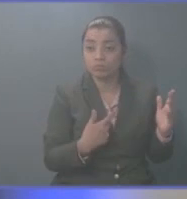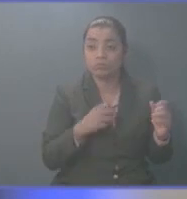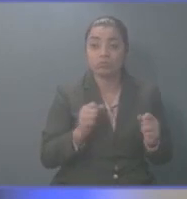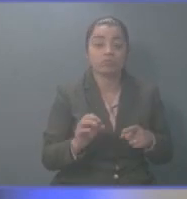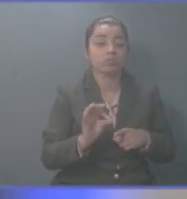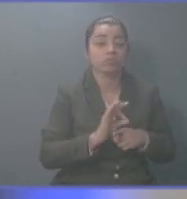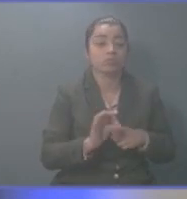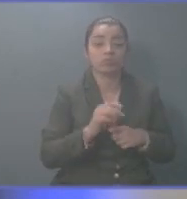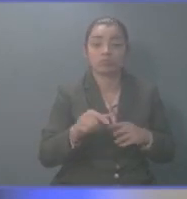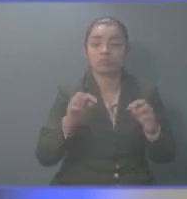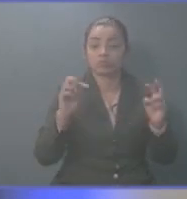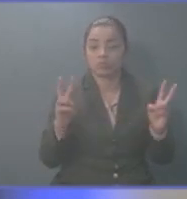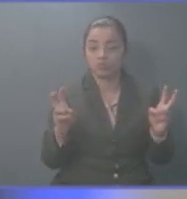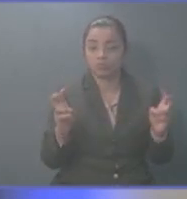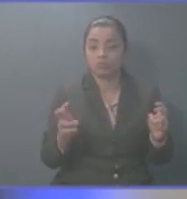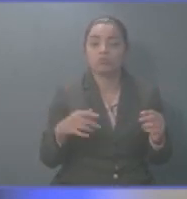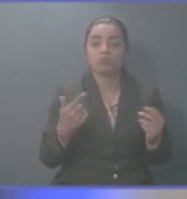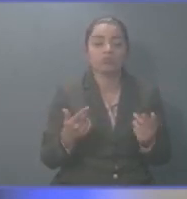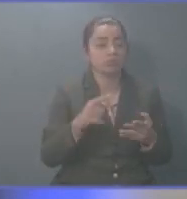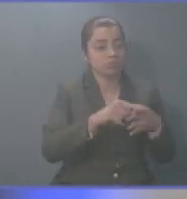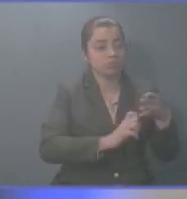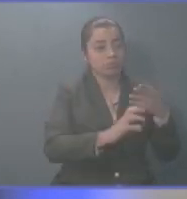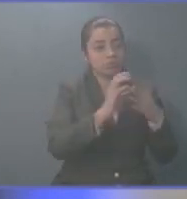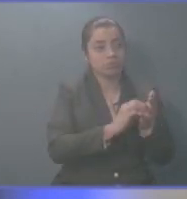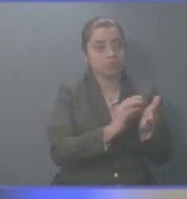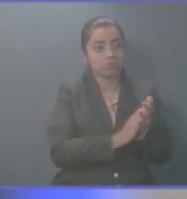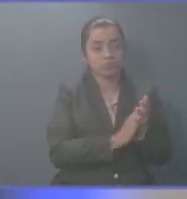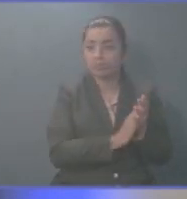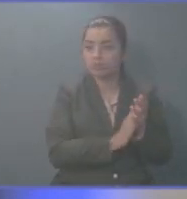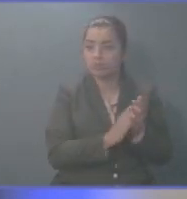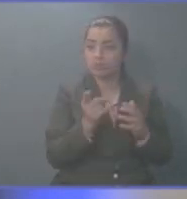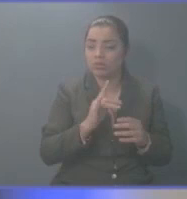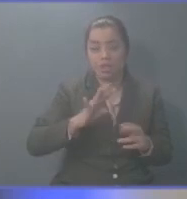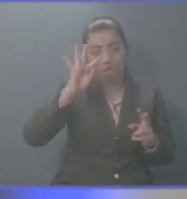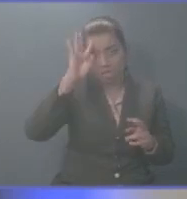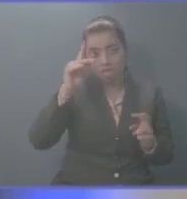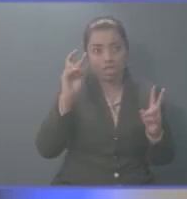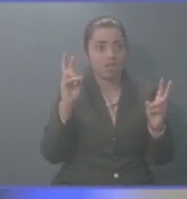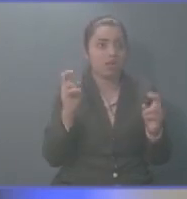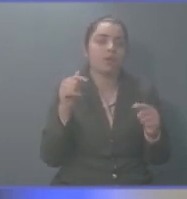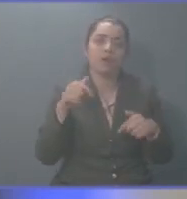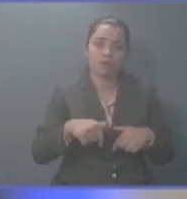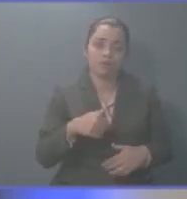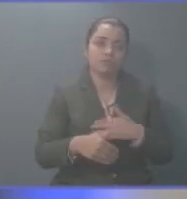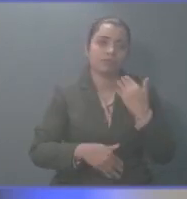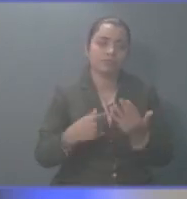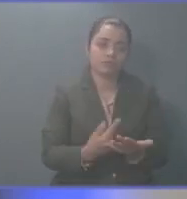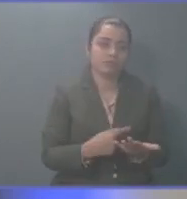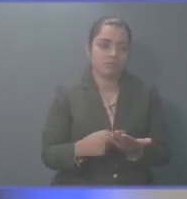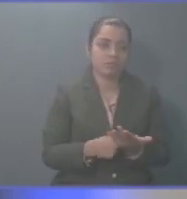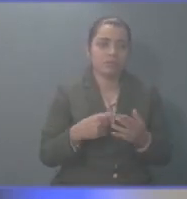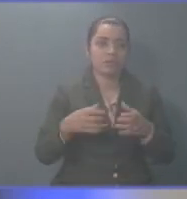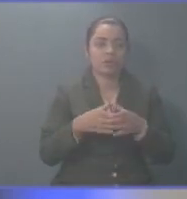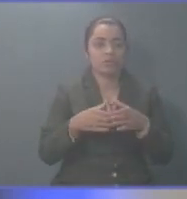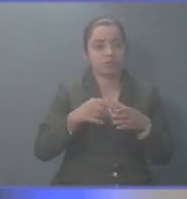el tema de la Carta Magna vigente de nuestro país. No fue un tema antojadizo. Hoy por hoy se va a discutir en la Comisión Política